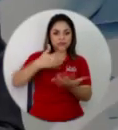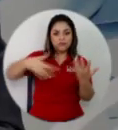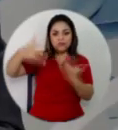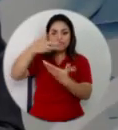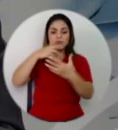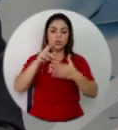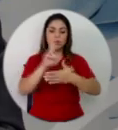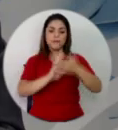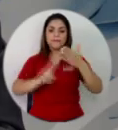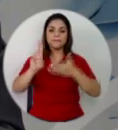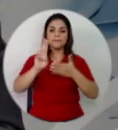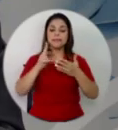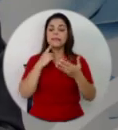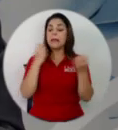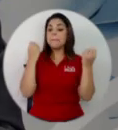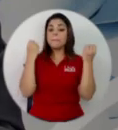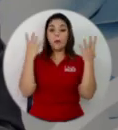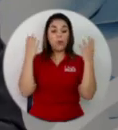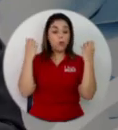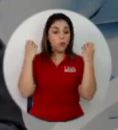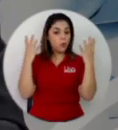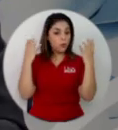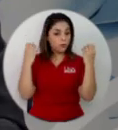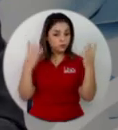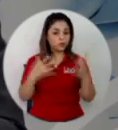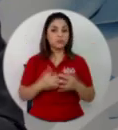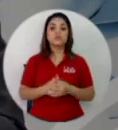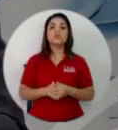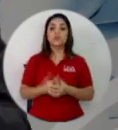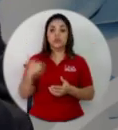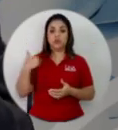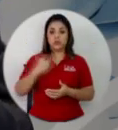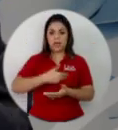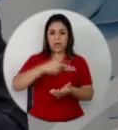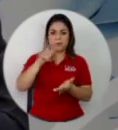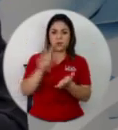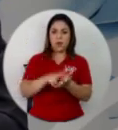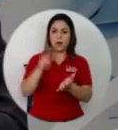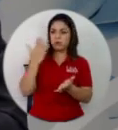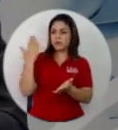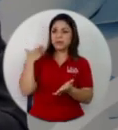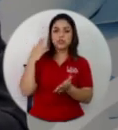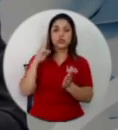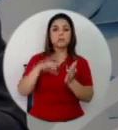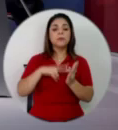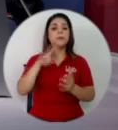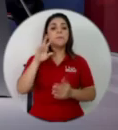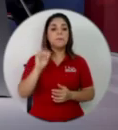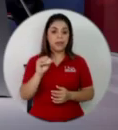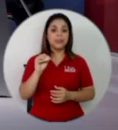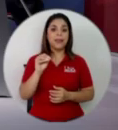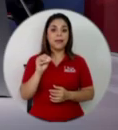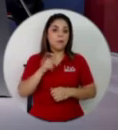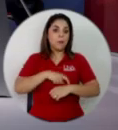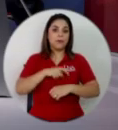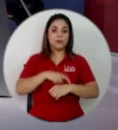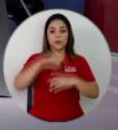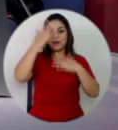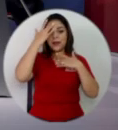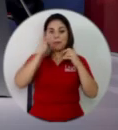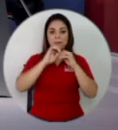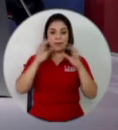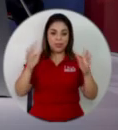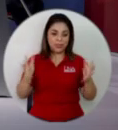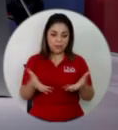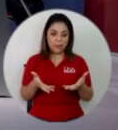viera que es un tema clave ahora en el nuevo Plan de Desarrollo de la Educación Superior que aprobamos en el año 2020. Se aprobó en medio de